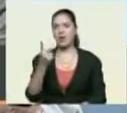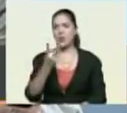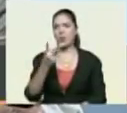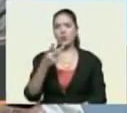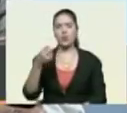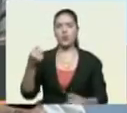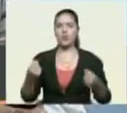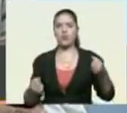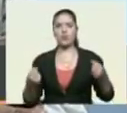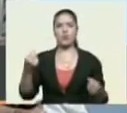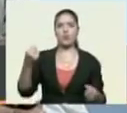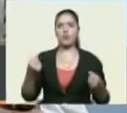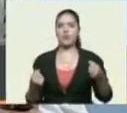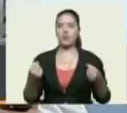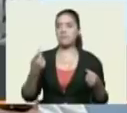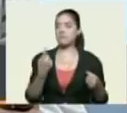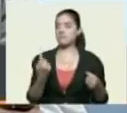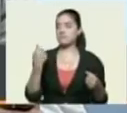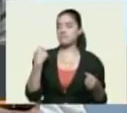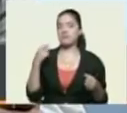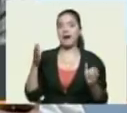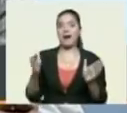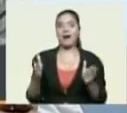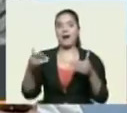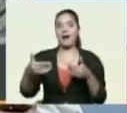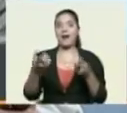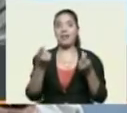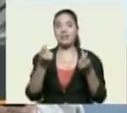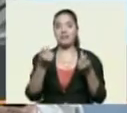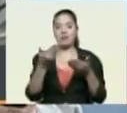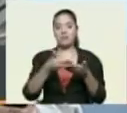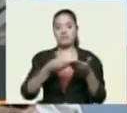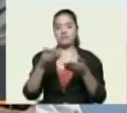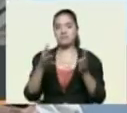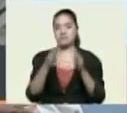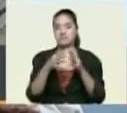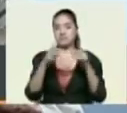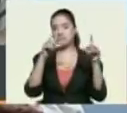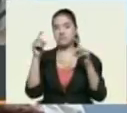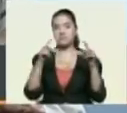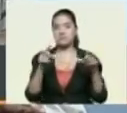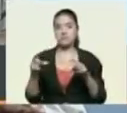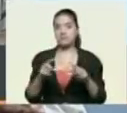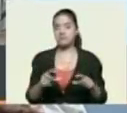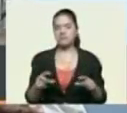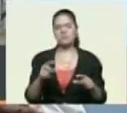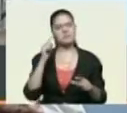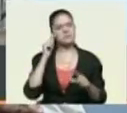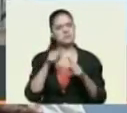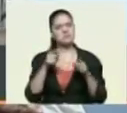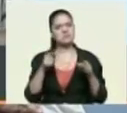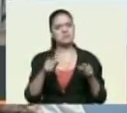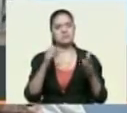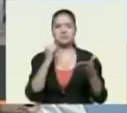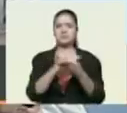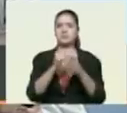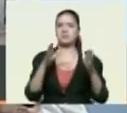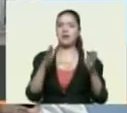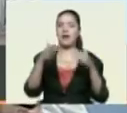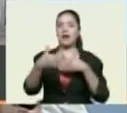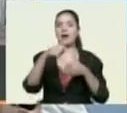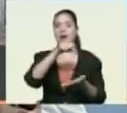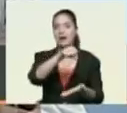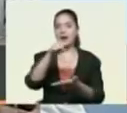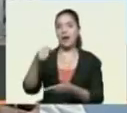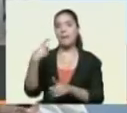una camioneta en la que llevaban 14 cajas con dinero en efectivo, identificadas con logotipos del CLAP y tres bolsas